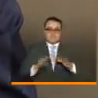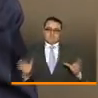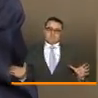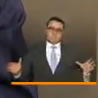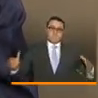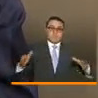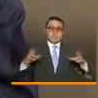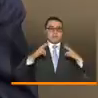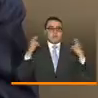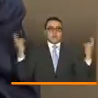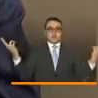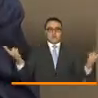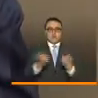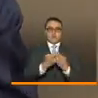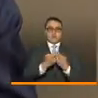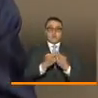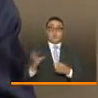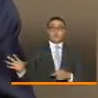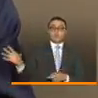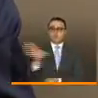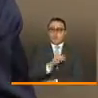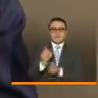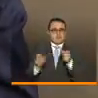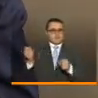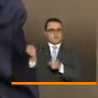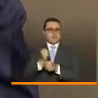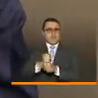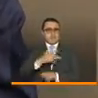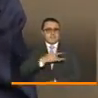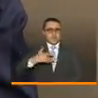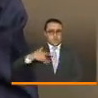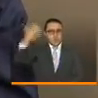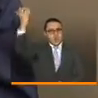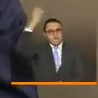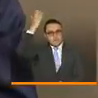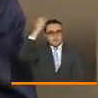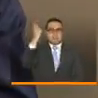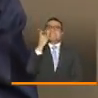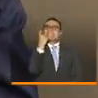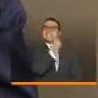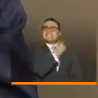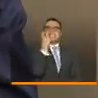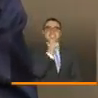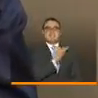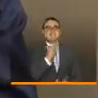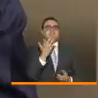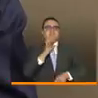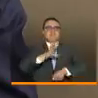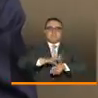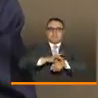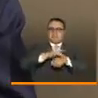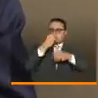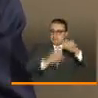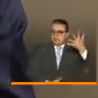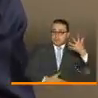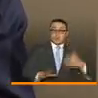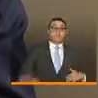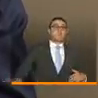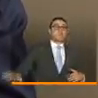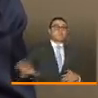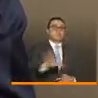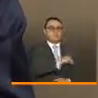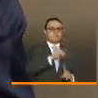médicas, todos los trabajadores de la salud, enfermería, odontología, médicos, en fin, con un